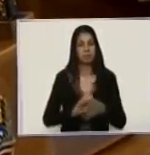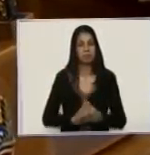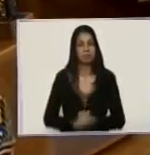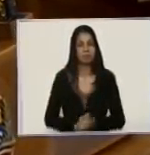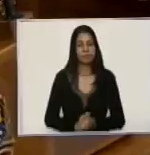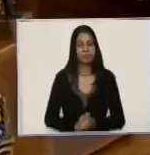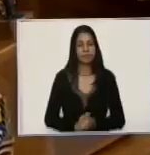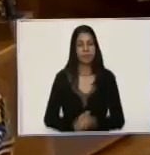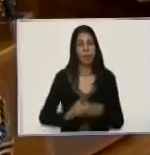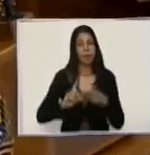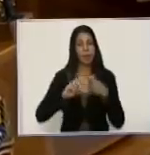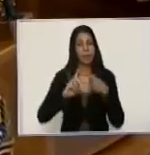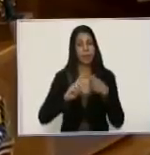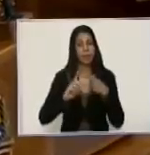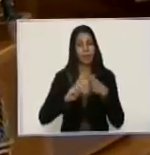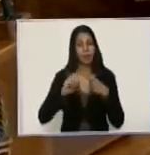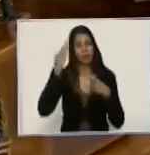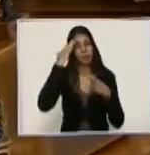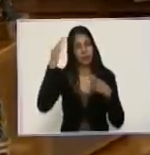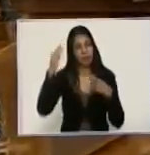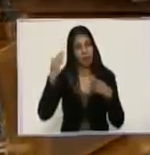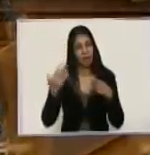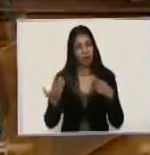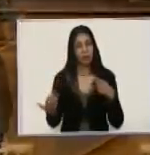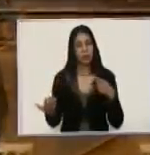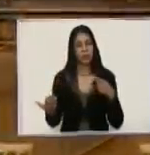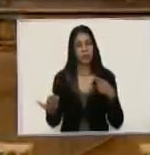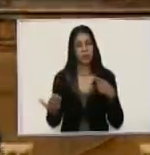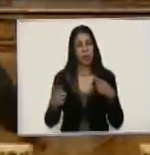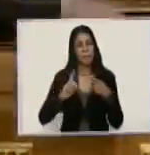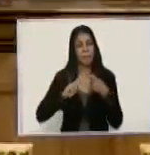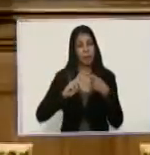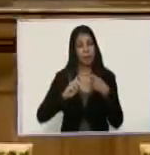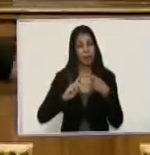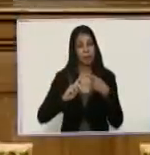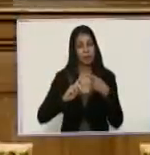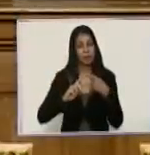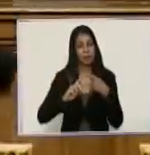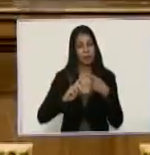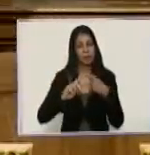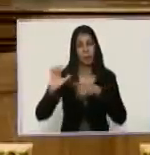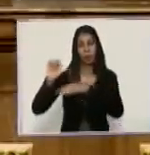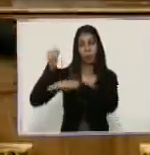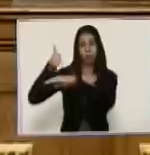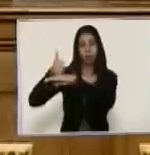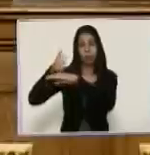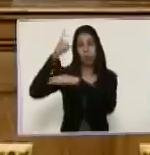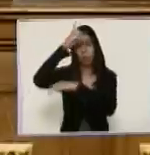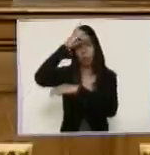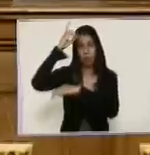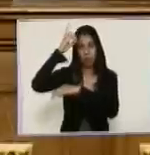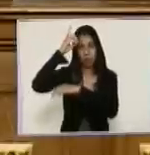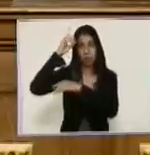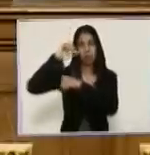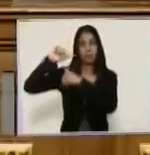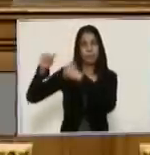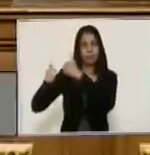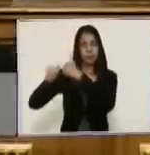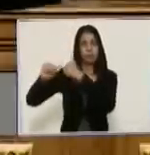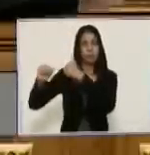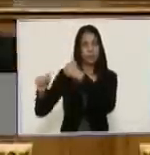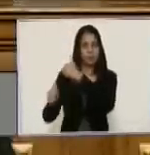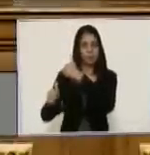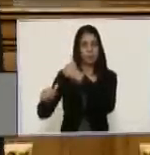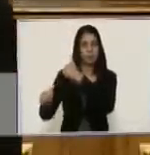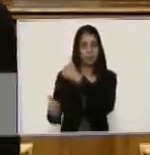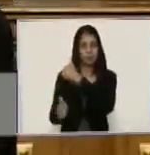Quiero darle un saludo, primero que nada, a la junta directiva, camarada segundo vicepresidente